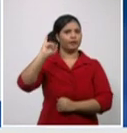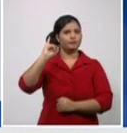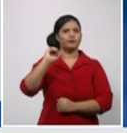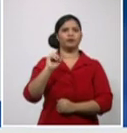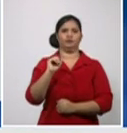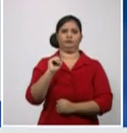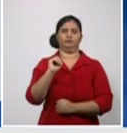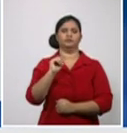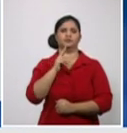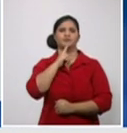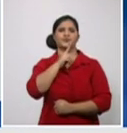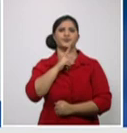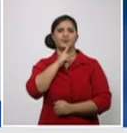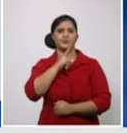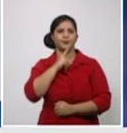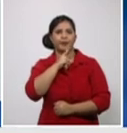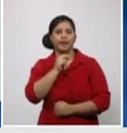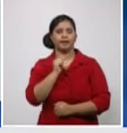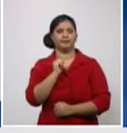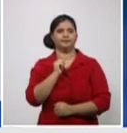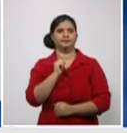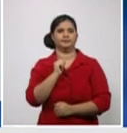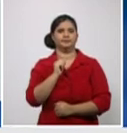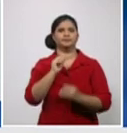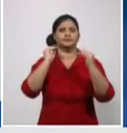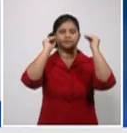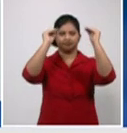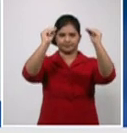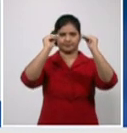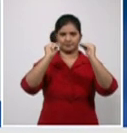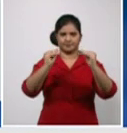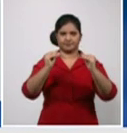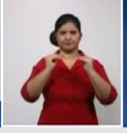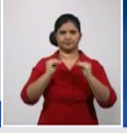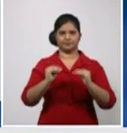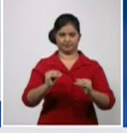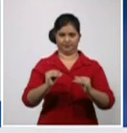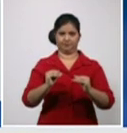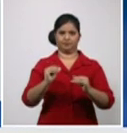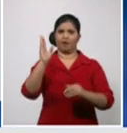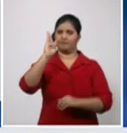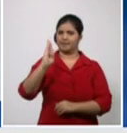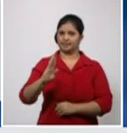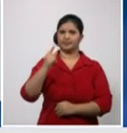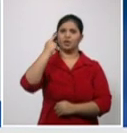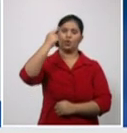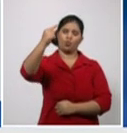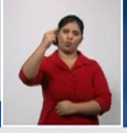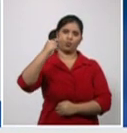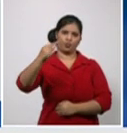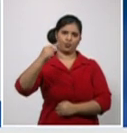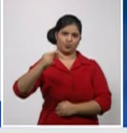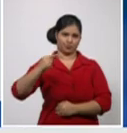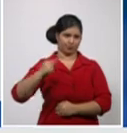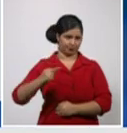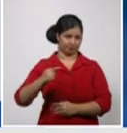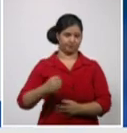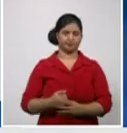Checa, un importado cada uno procedente de estos países. 9